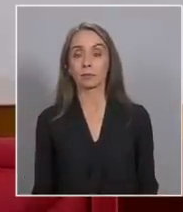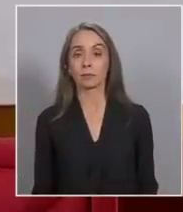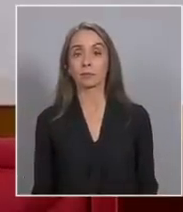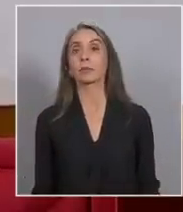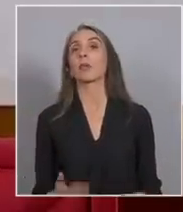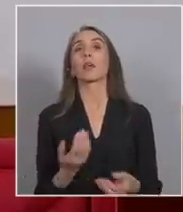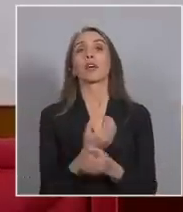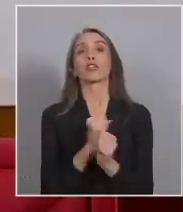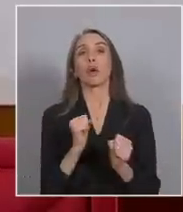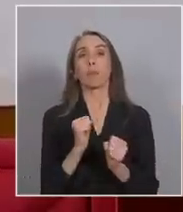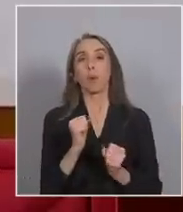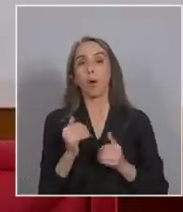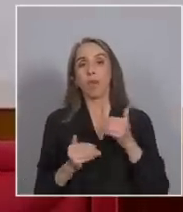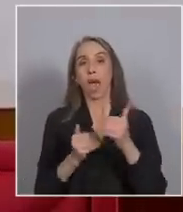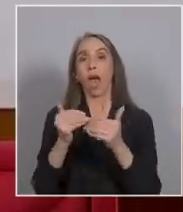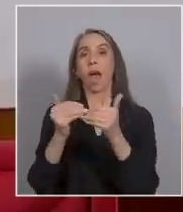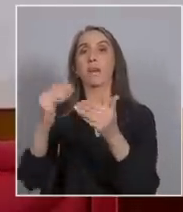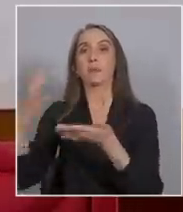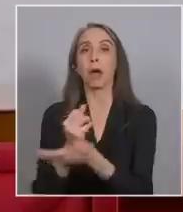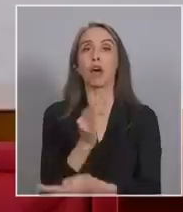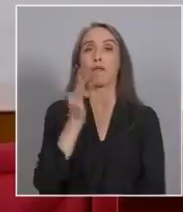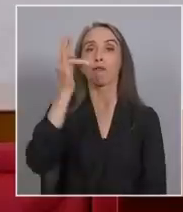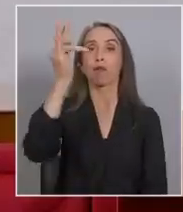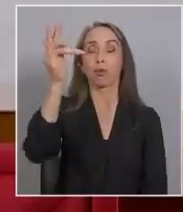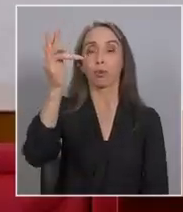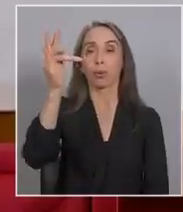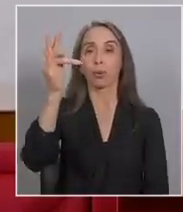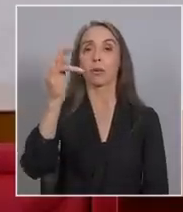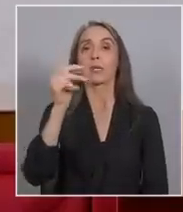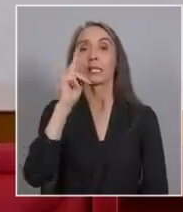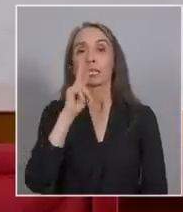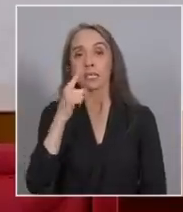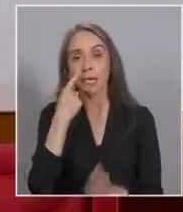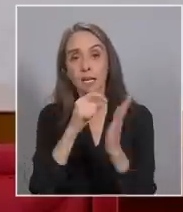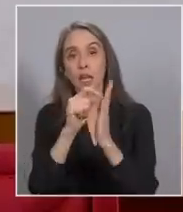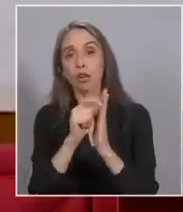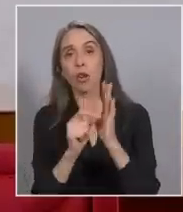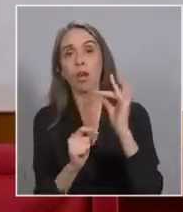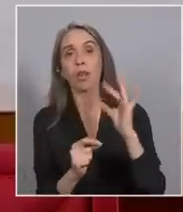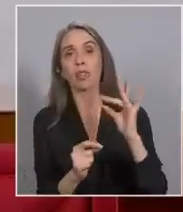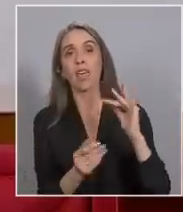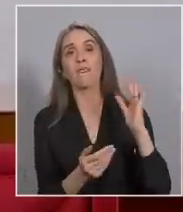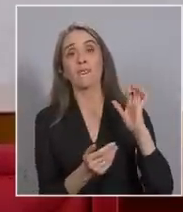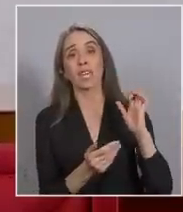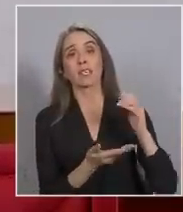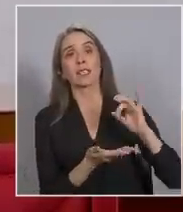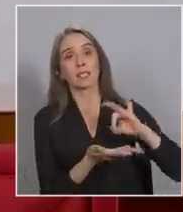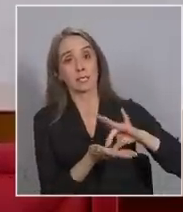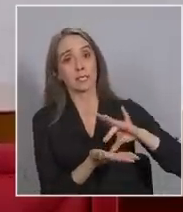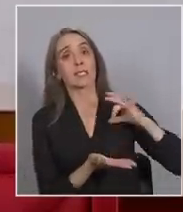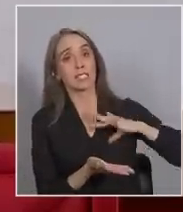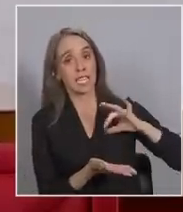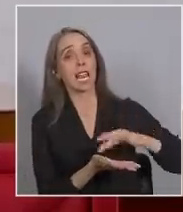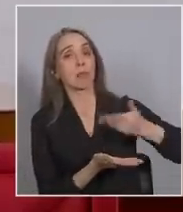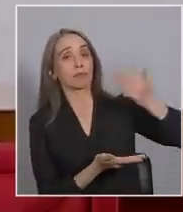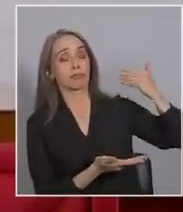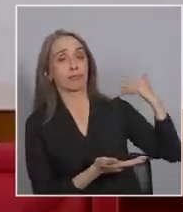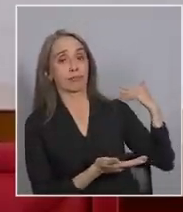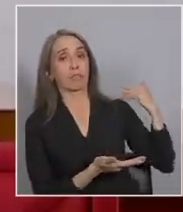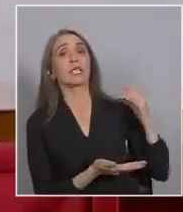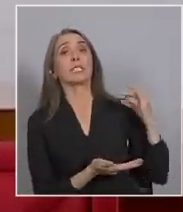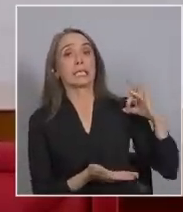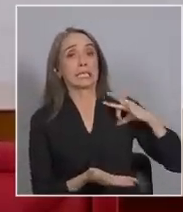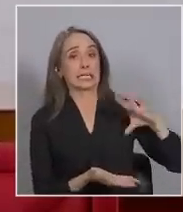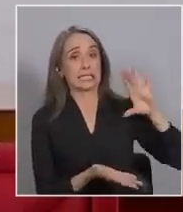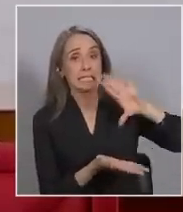no podemos avanzar hacia el futuro sin reconocer las deudas del pasado. Y Chile tiene